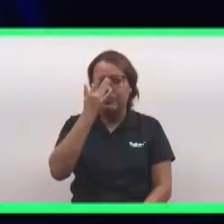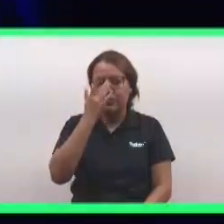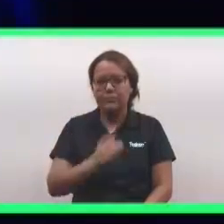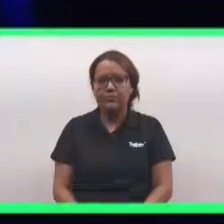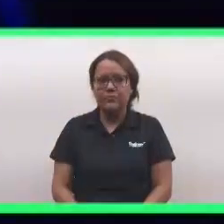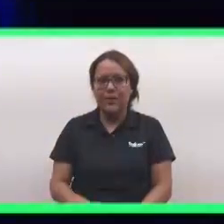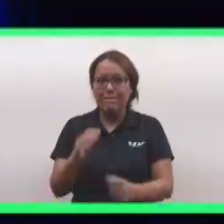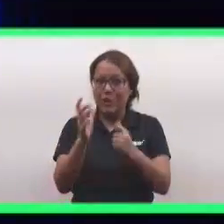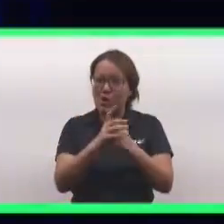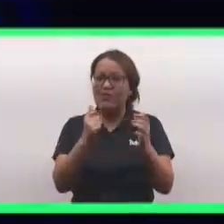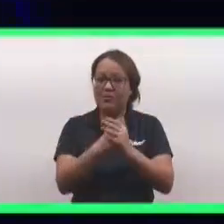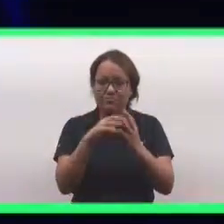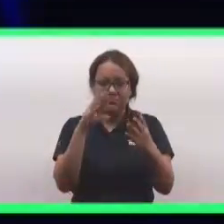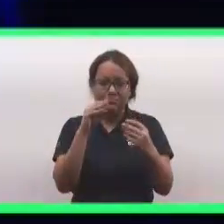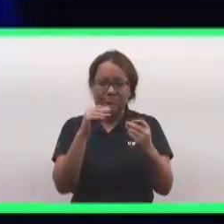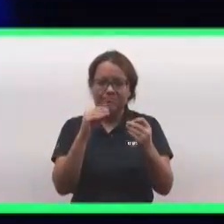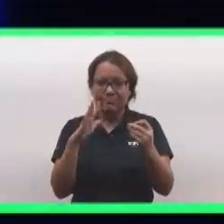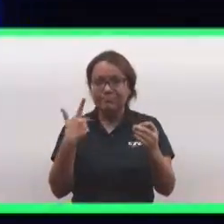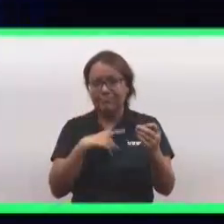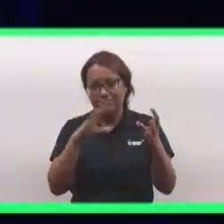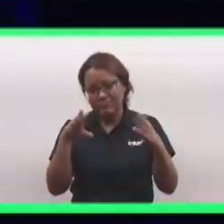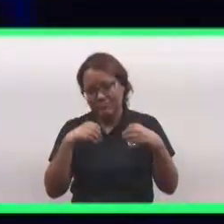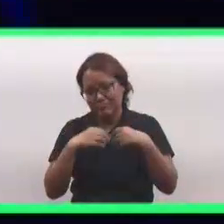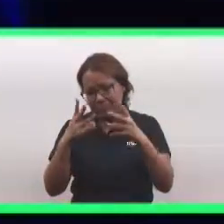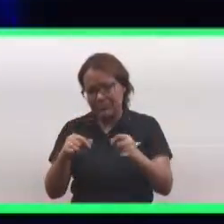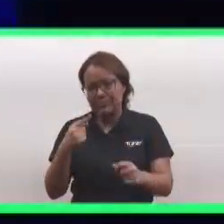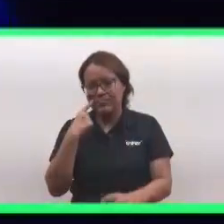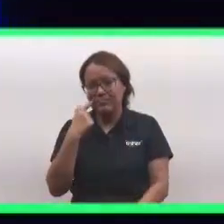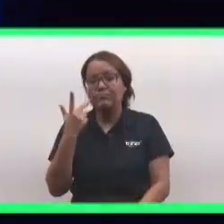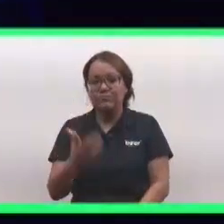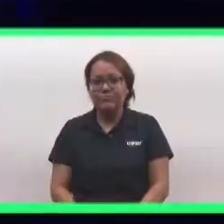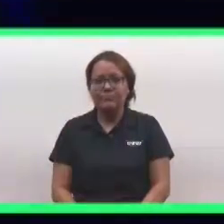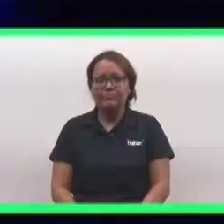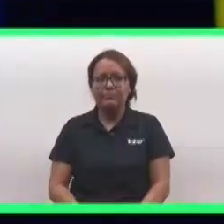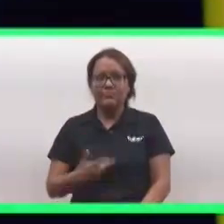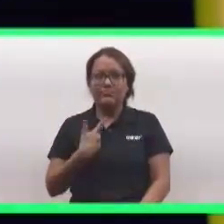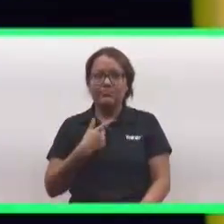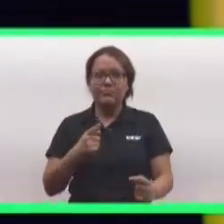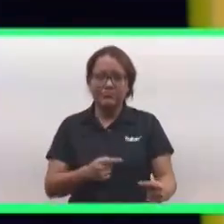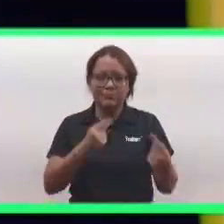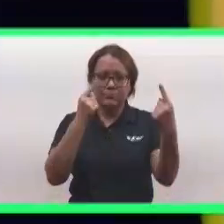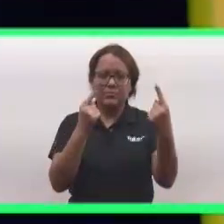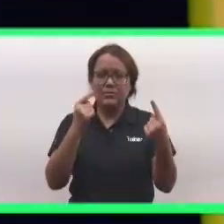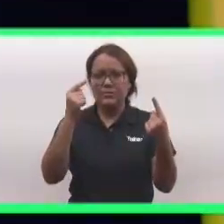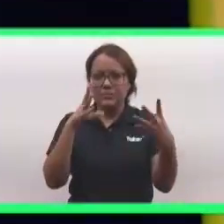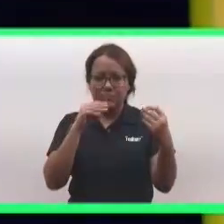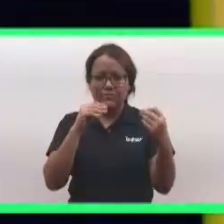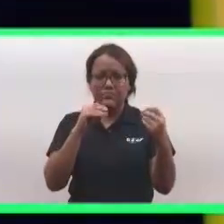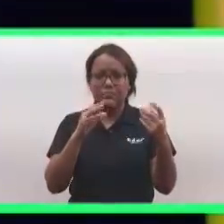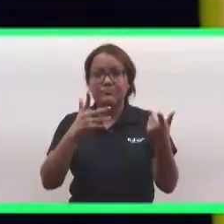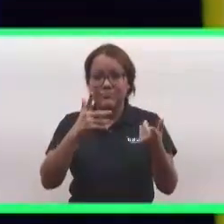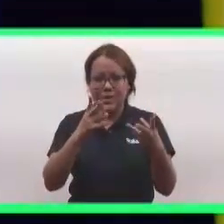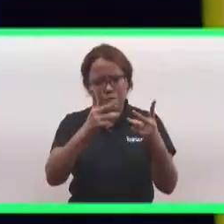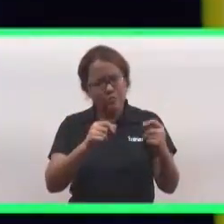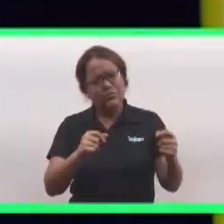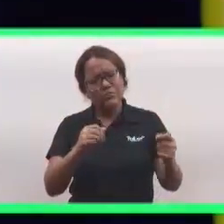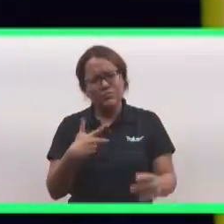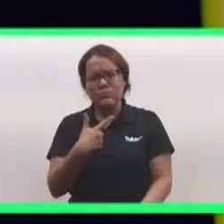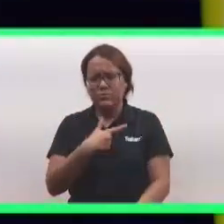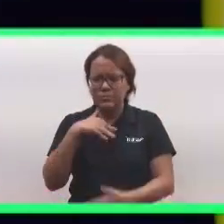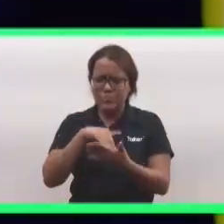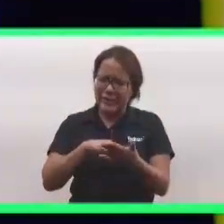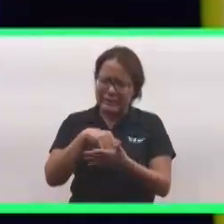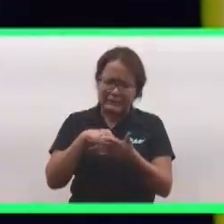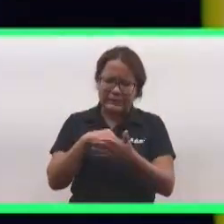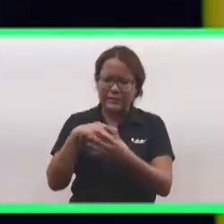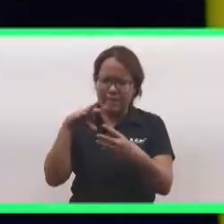nuestro problema para reconocer por dónde vamos a atacar. Hablemos con nuestro enemigo para tratar de limar asperezas. Hablemos de nuestras debilidades